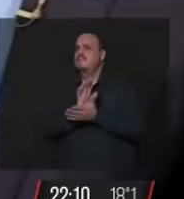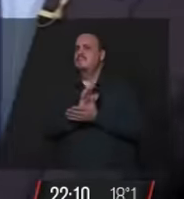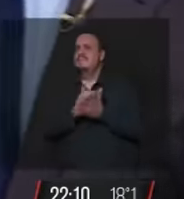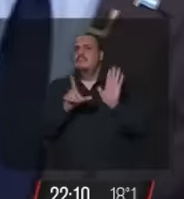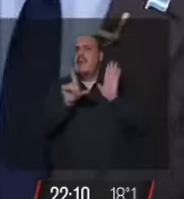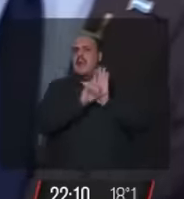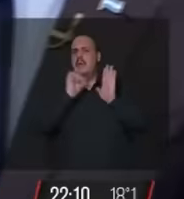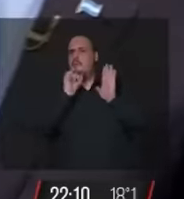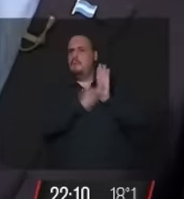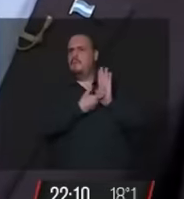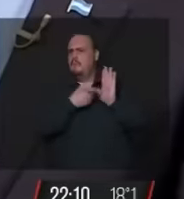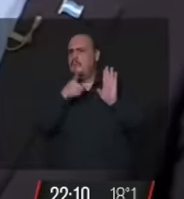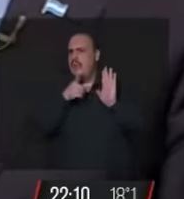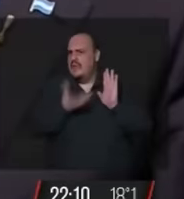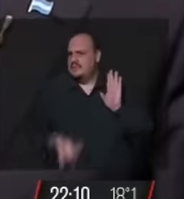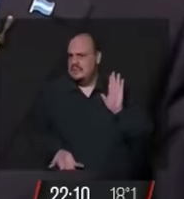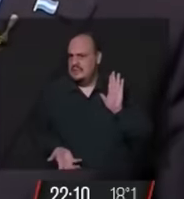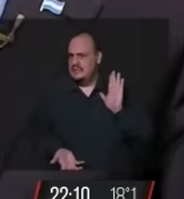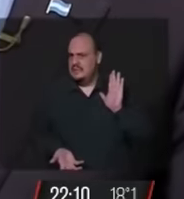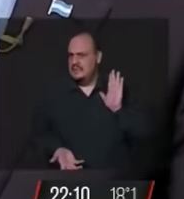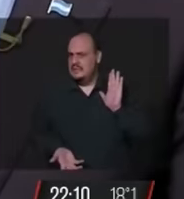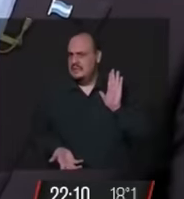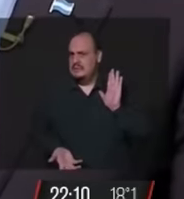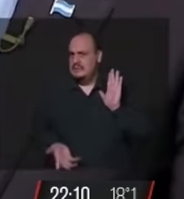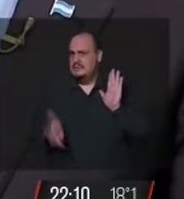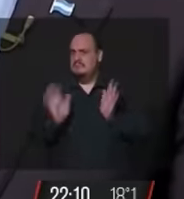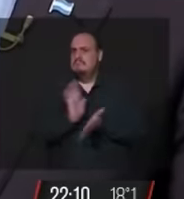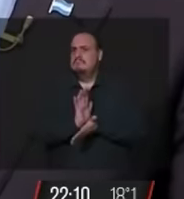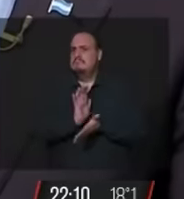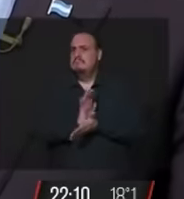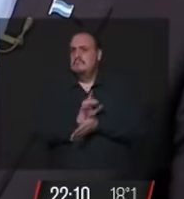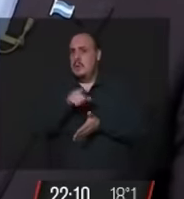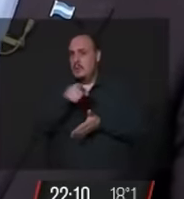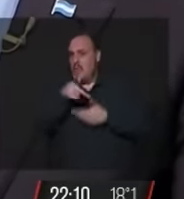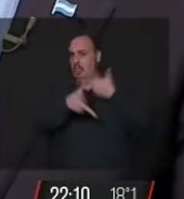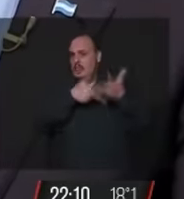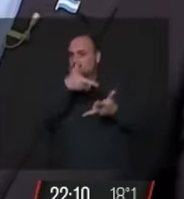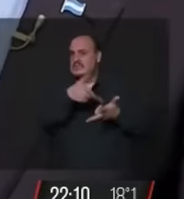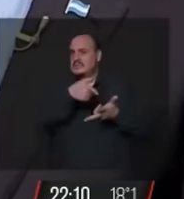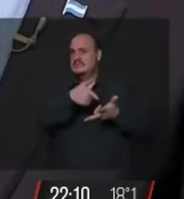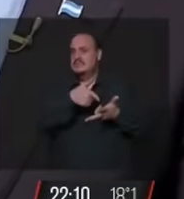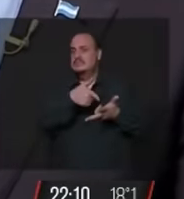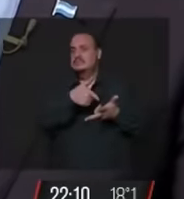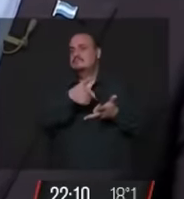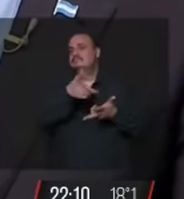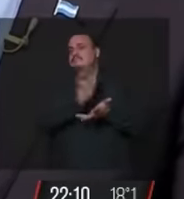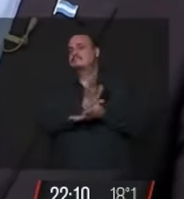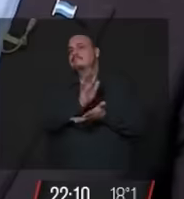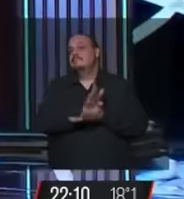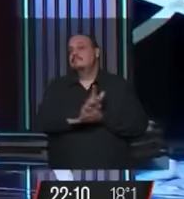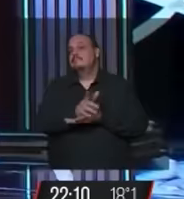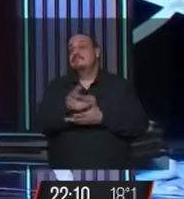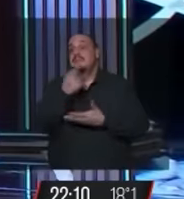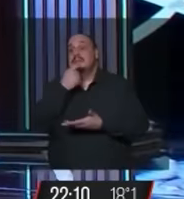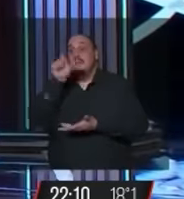o desjuridicizadas, porque desgraciadamente lo que estás diciendo es que le vas a eliminar el derecho a la